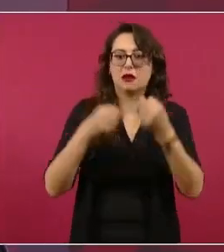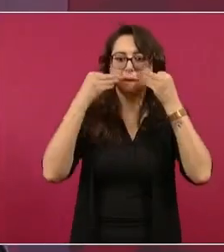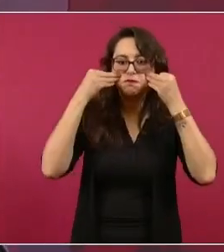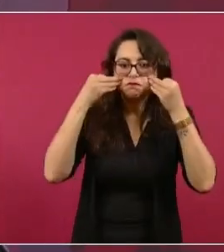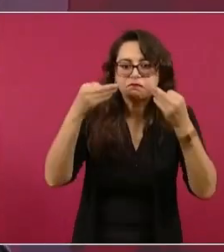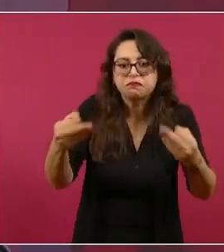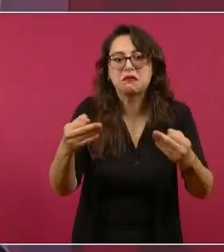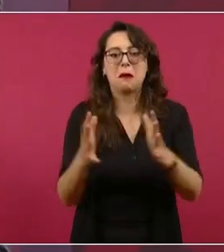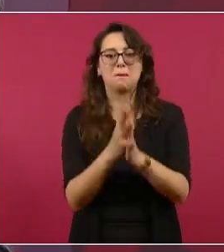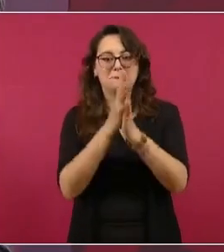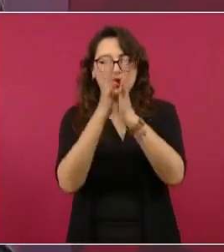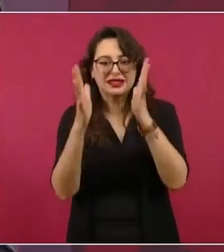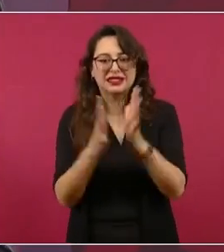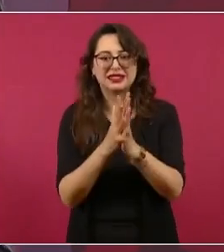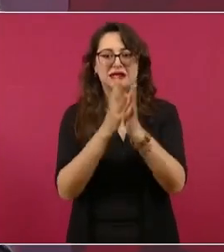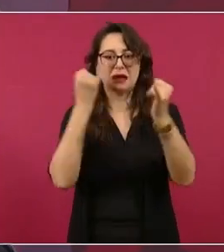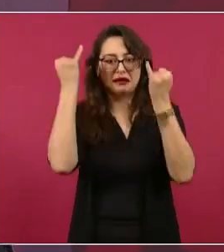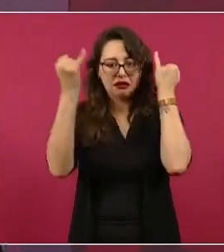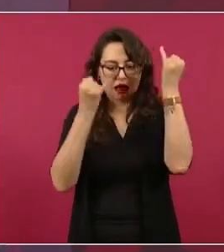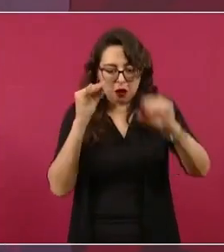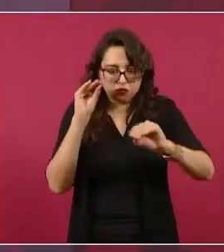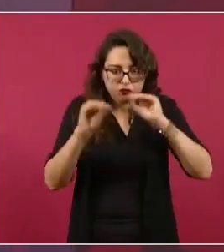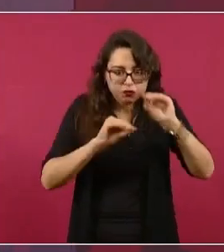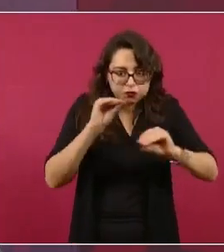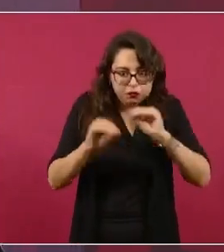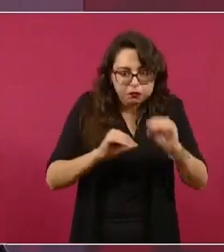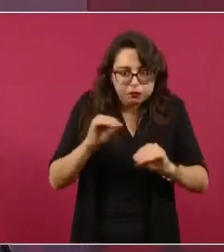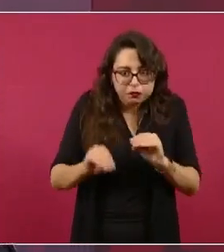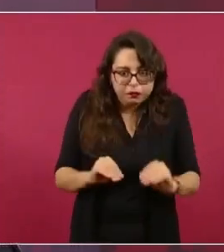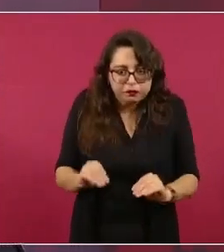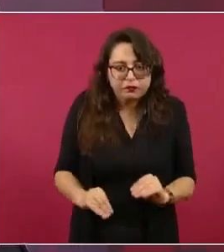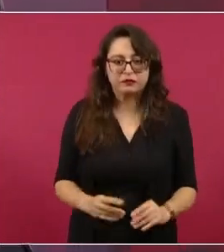en la fabricación del delito.